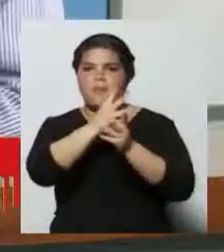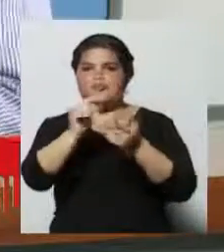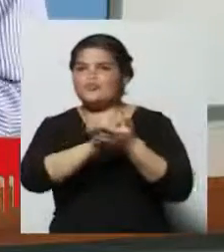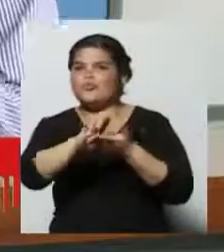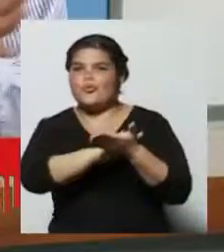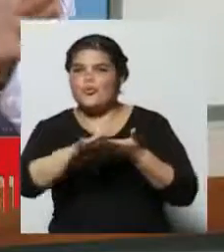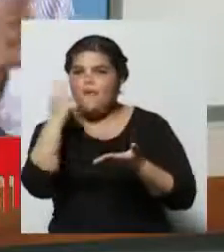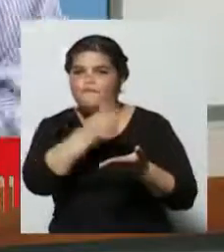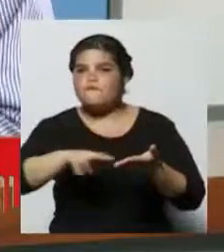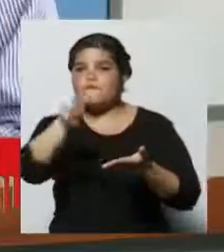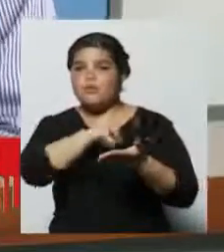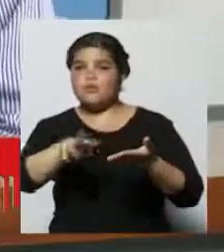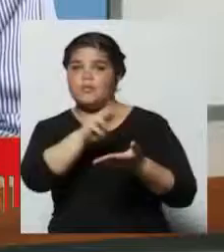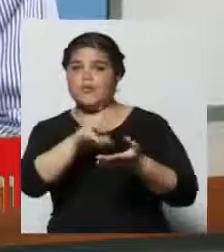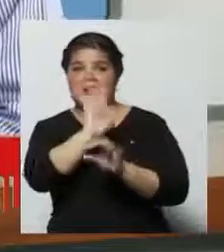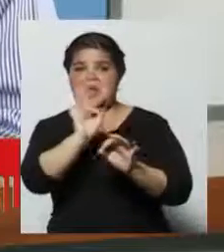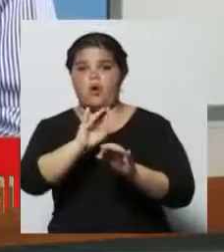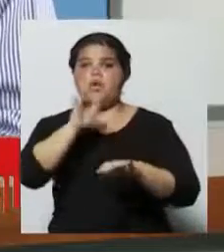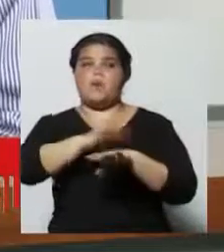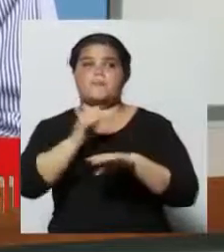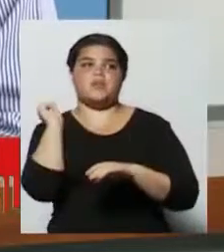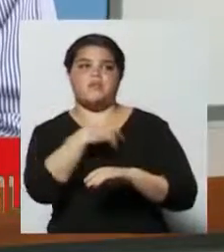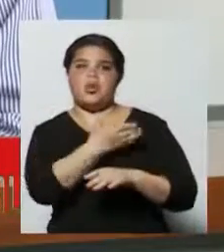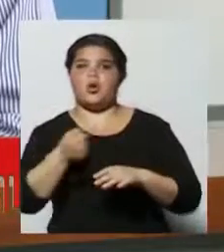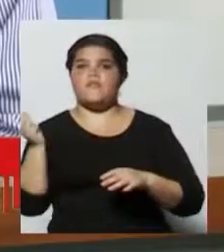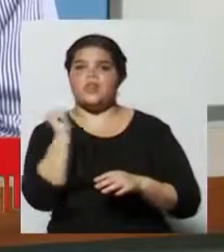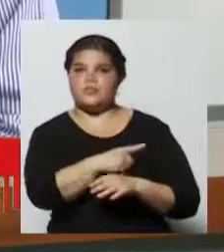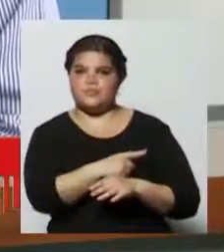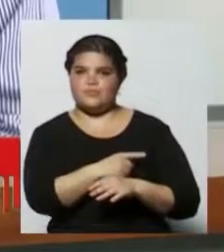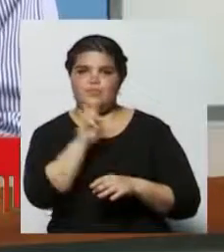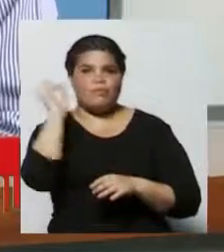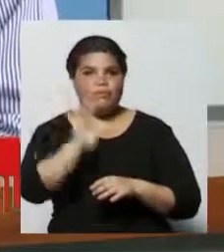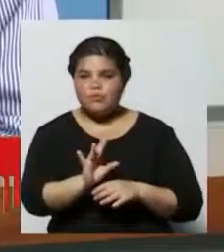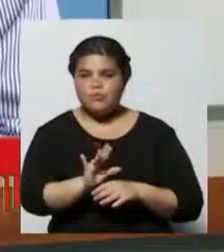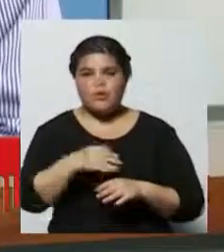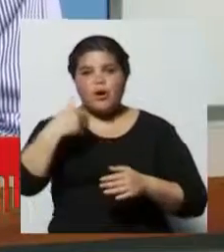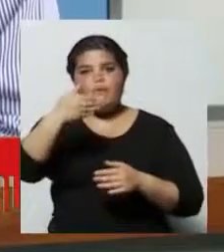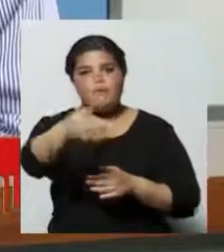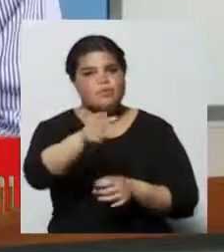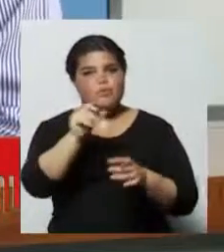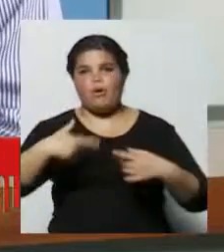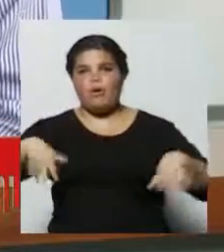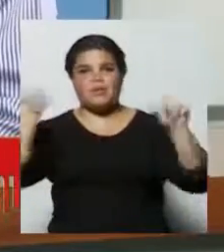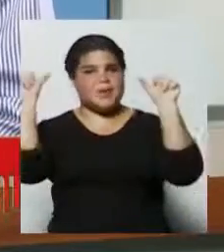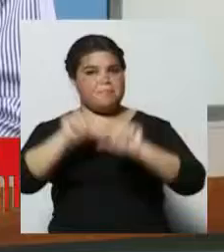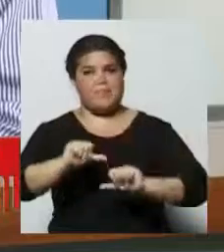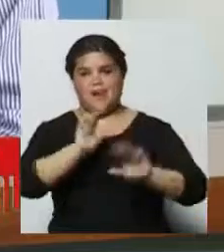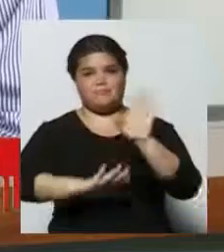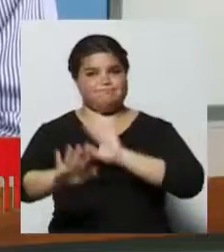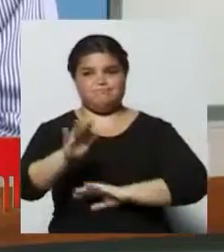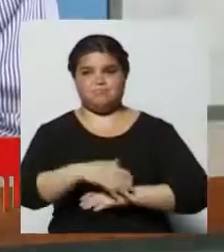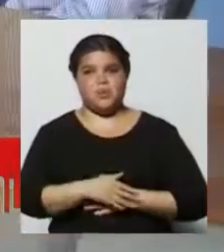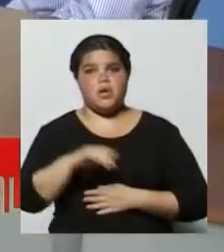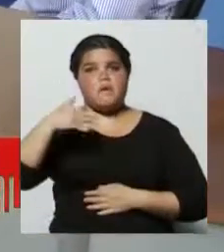Y aprovechando para echar culpas a otros gobiernos, ¿no? Pero en ese sentido no avisaron nada bueno, y yo creo que se viene un ajuste, a lo mejor si